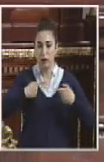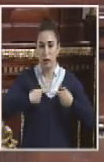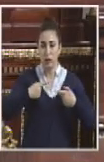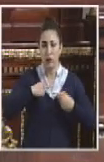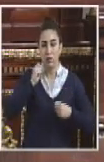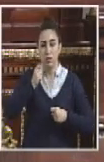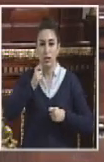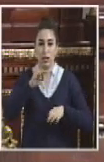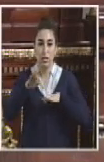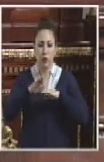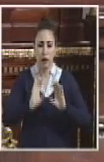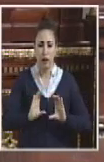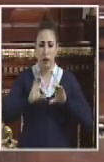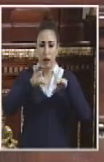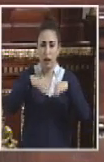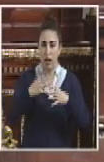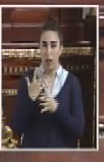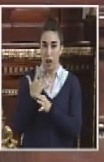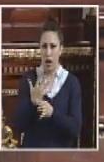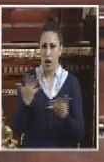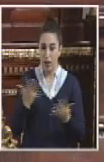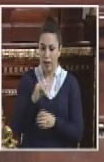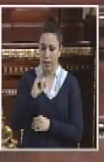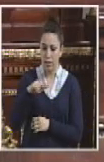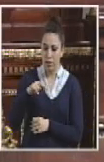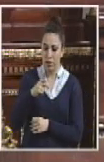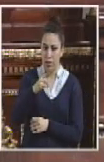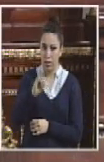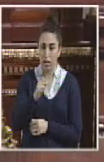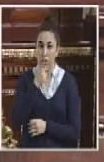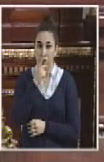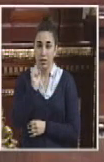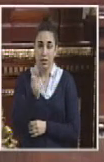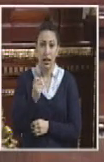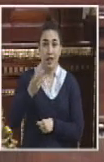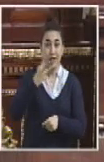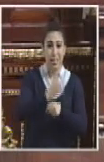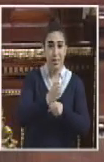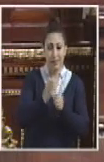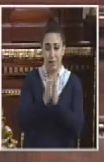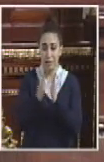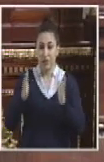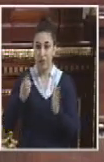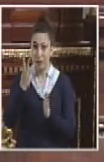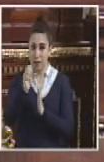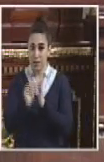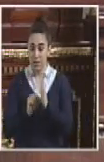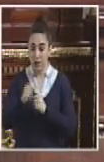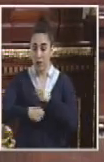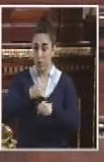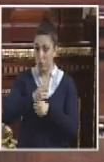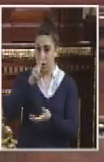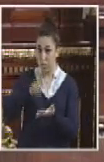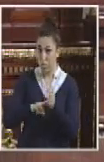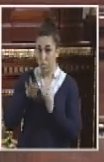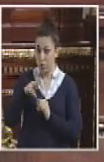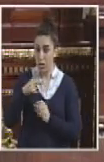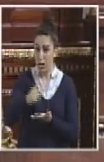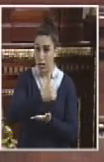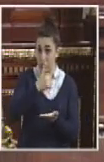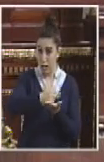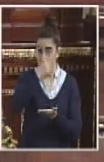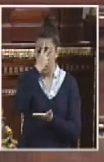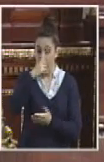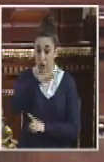de Estadística y Geografía indica que al tercer trimestre del 2019, en la Ciudad de México, la